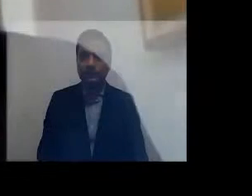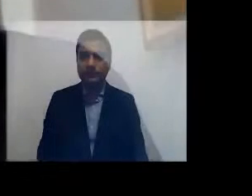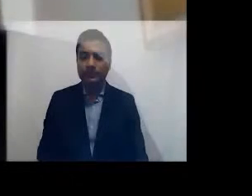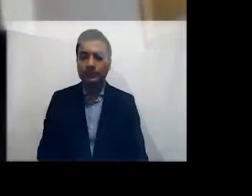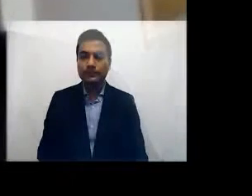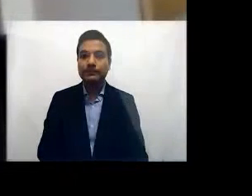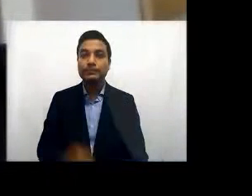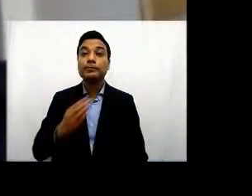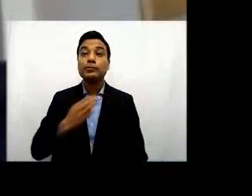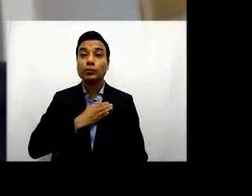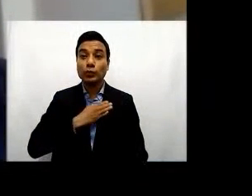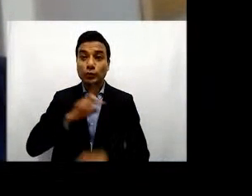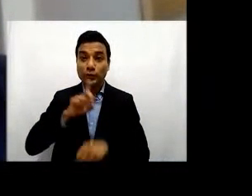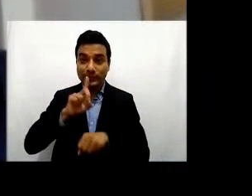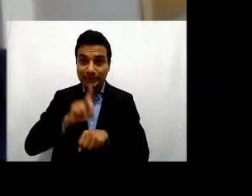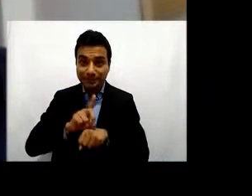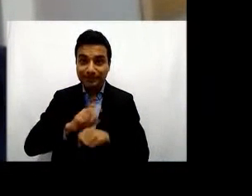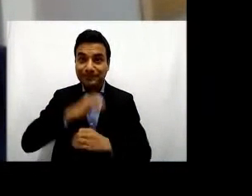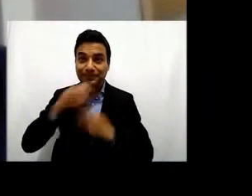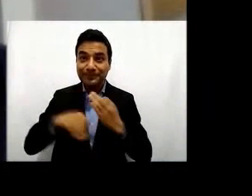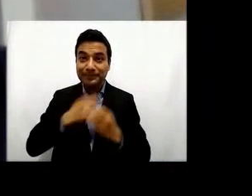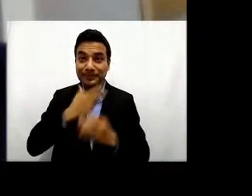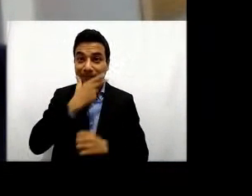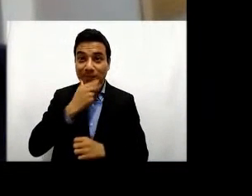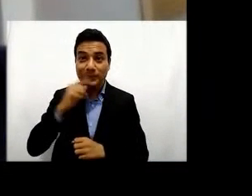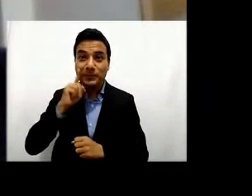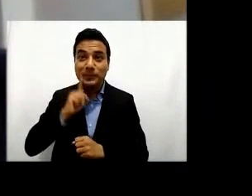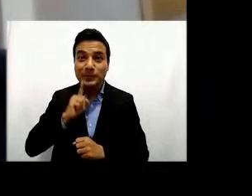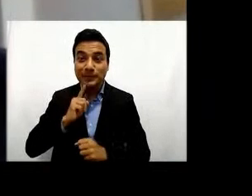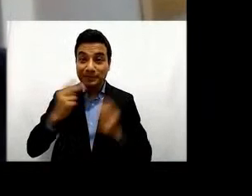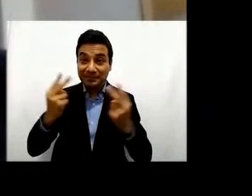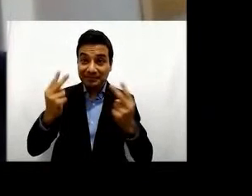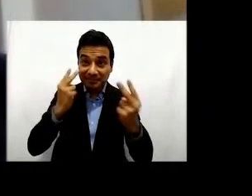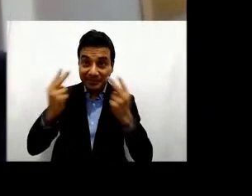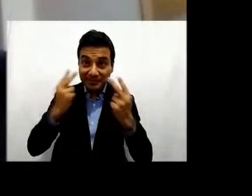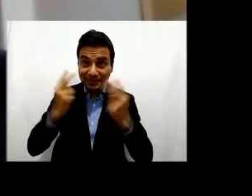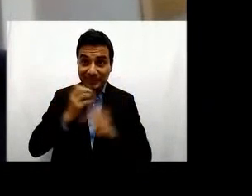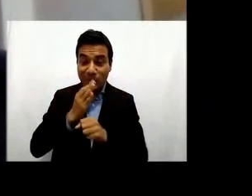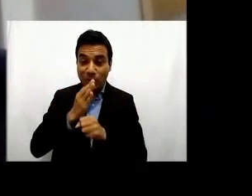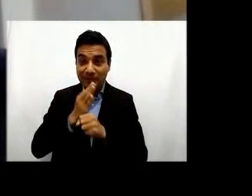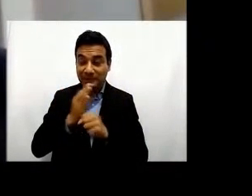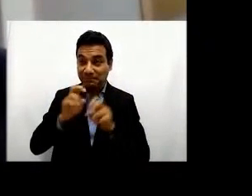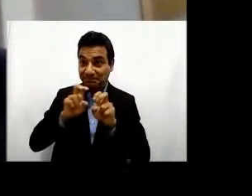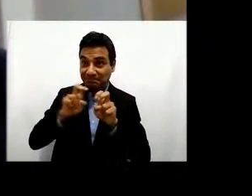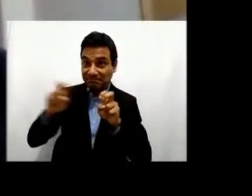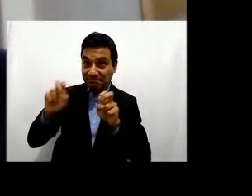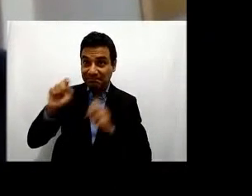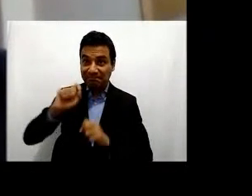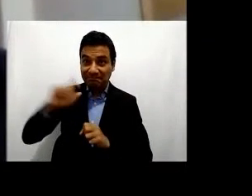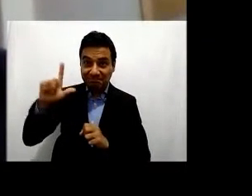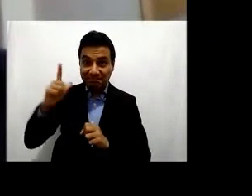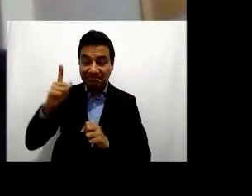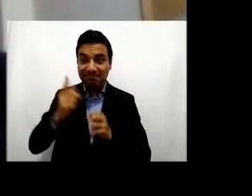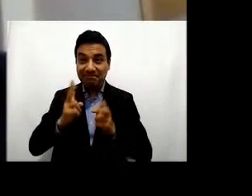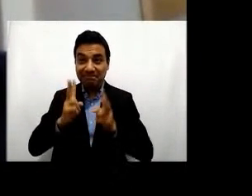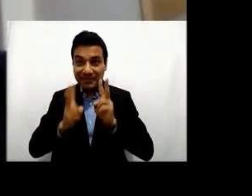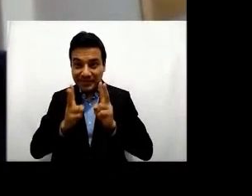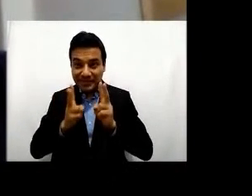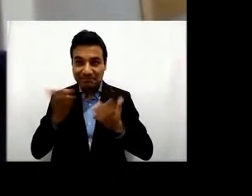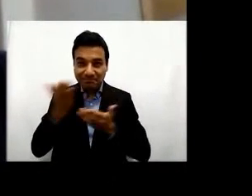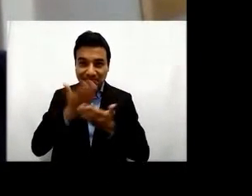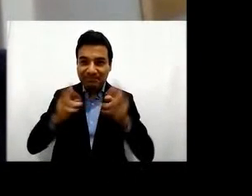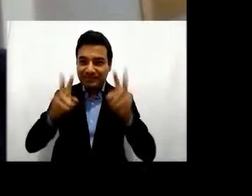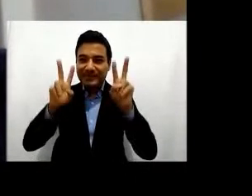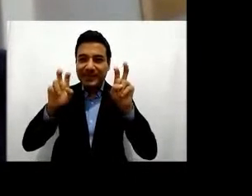Muy buenos días a todas y a todos a quienes nos acompañan en este panel de discusión, de conversación titulado